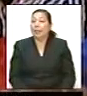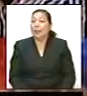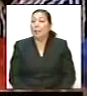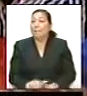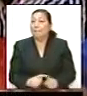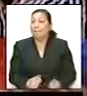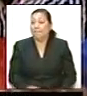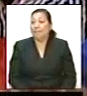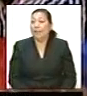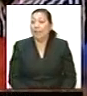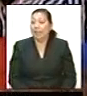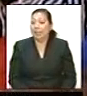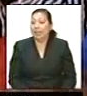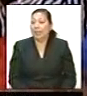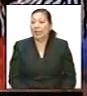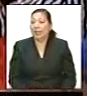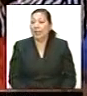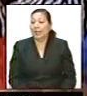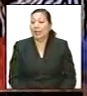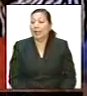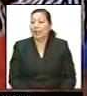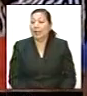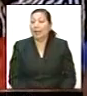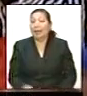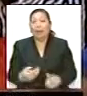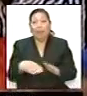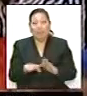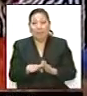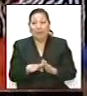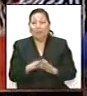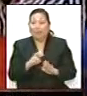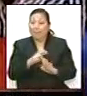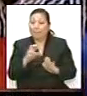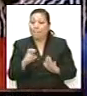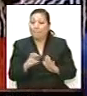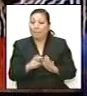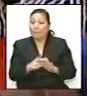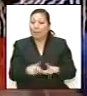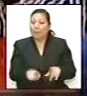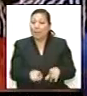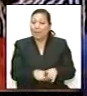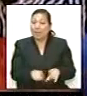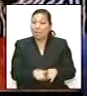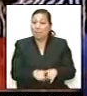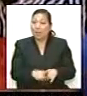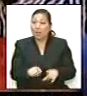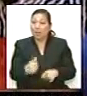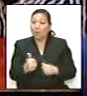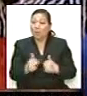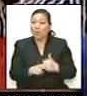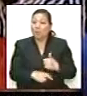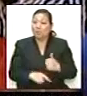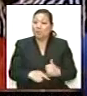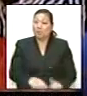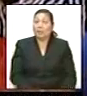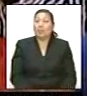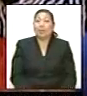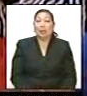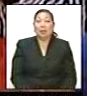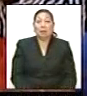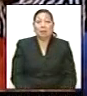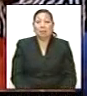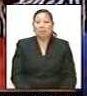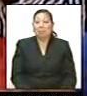e está dentro de las proyecciones también de los otros países ver que se